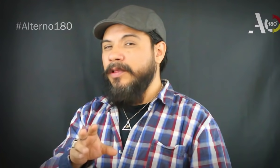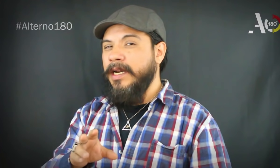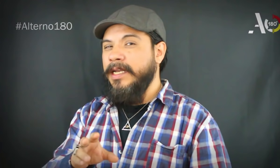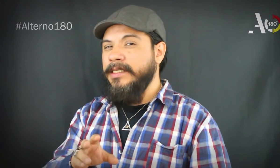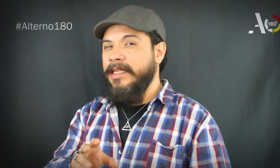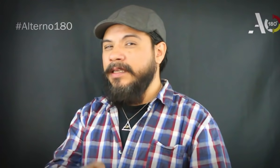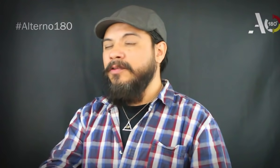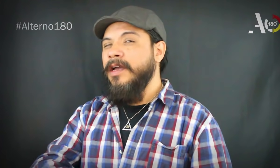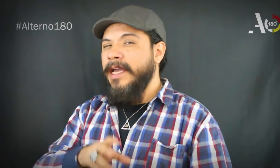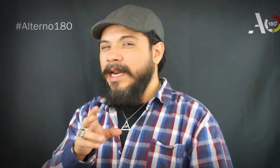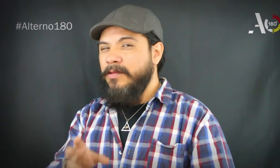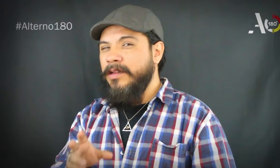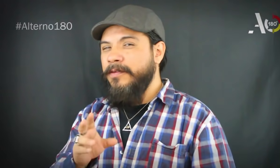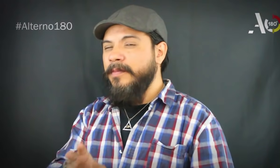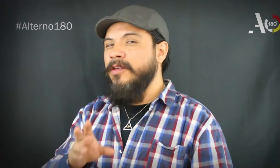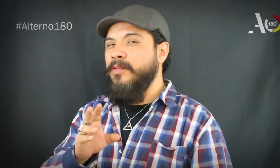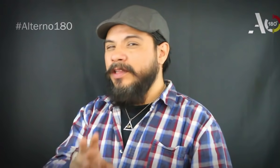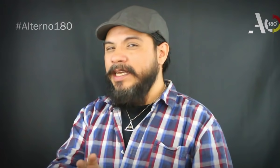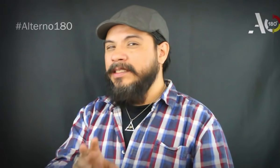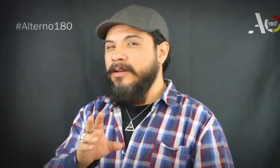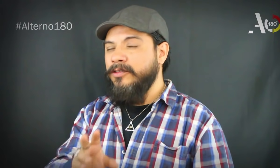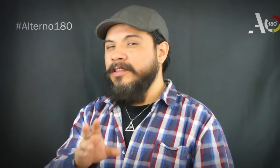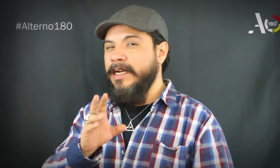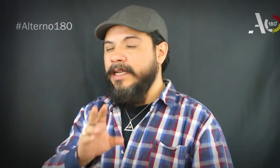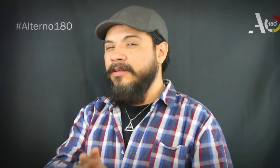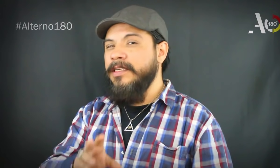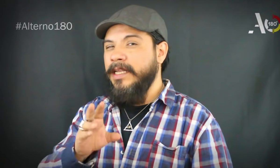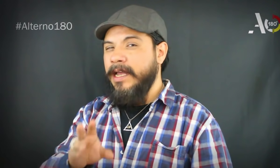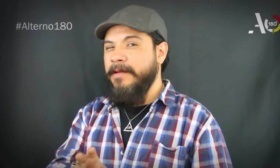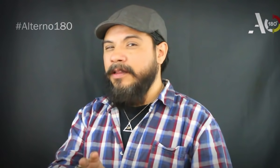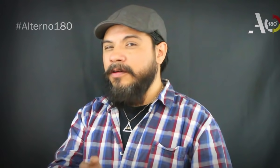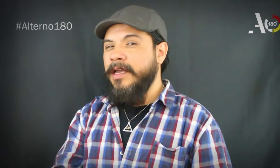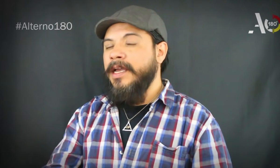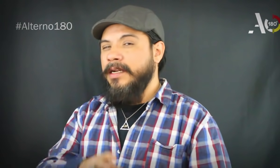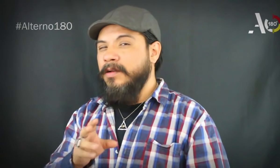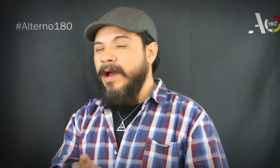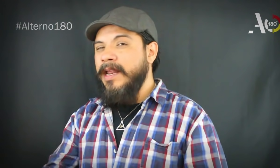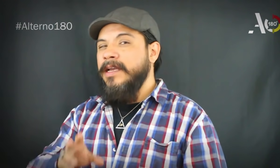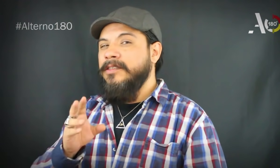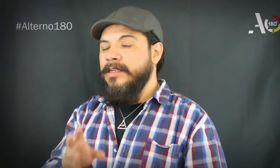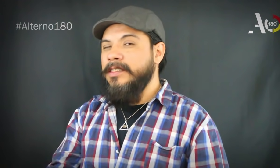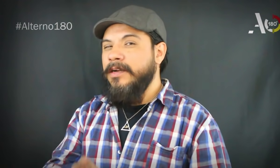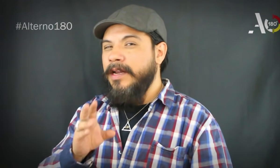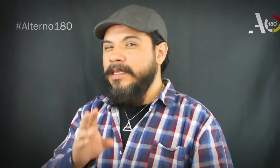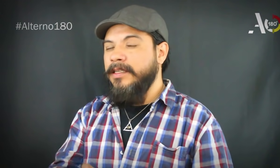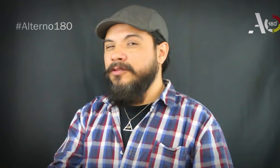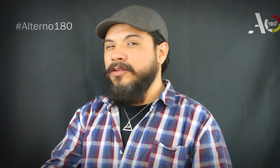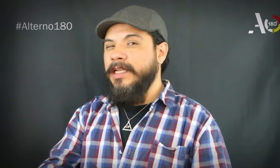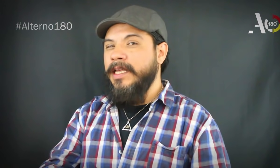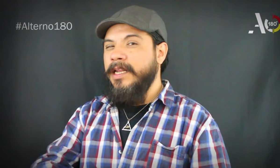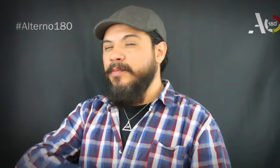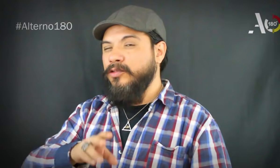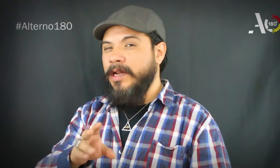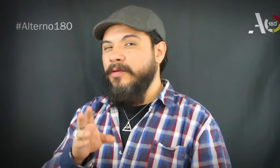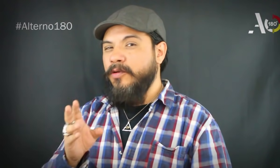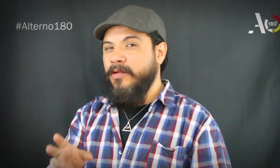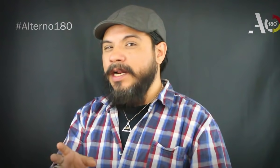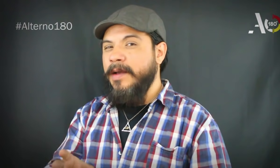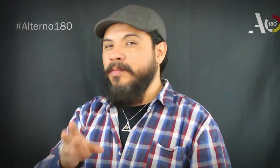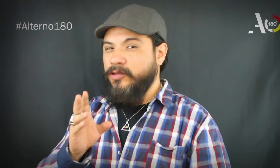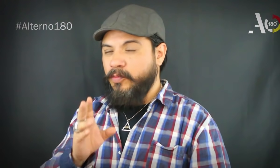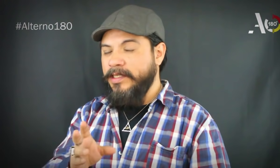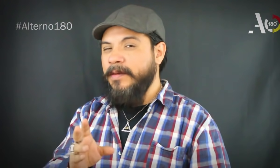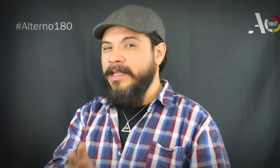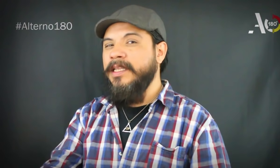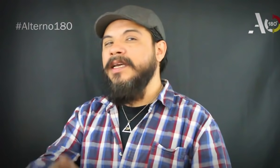llegó al Poder Legislativo el acuerdo firmado por 10 de los 11 regidores del Cabildo, en el cual solicitaron la destitución del edil postulado por